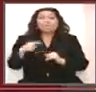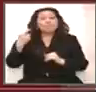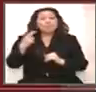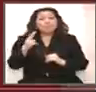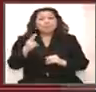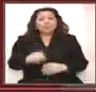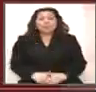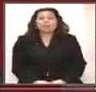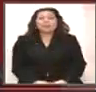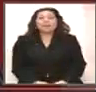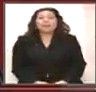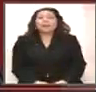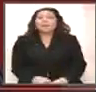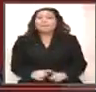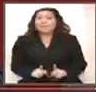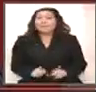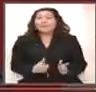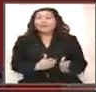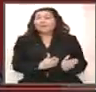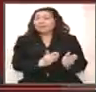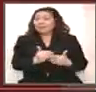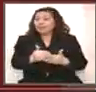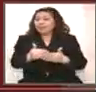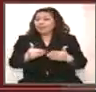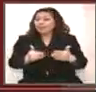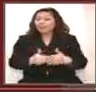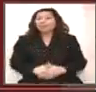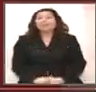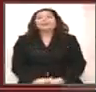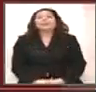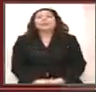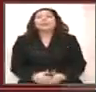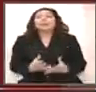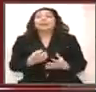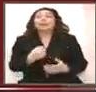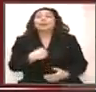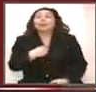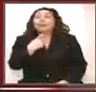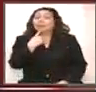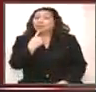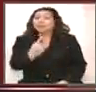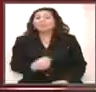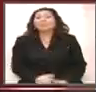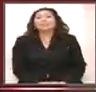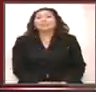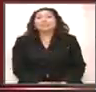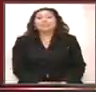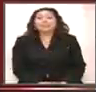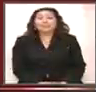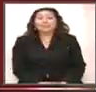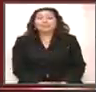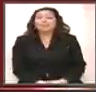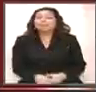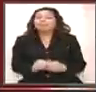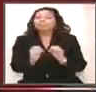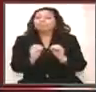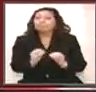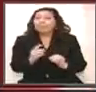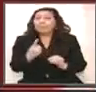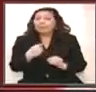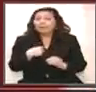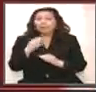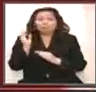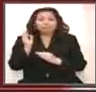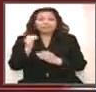Política Criminal. Sin más preámbulo, quisiera señalar los puntos propuestos para